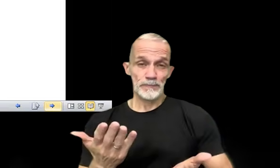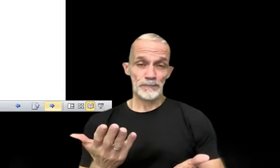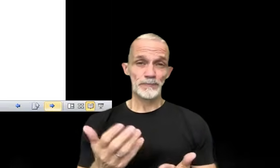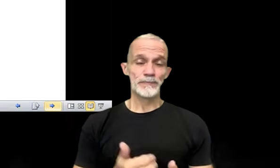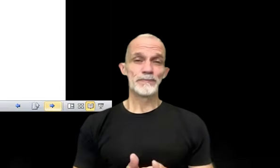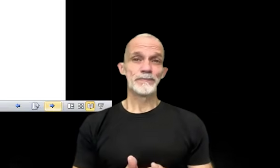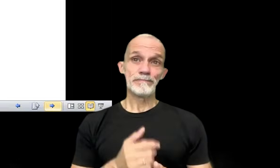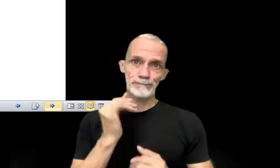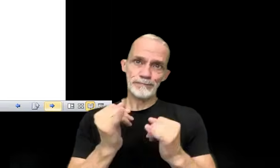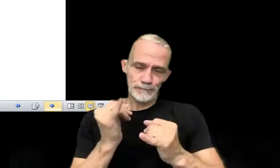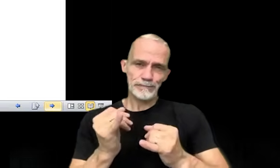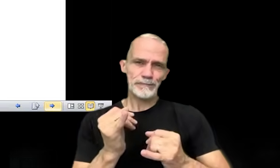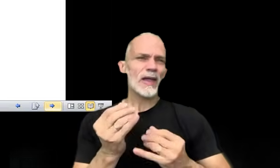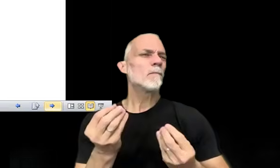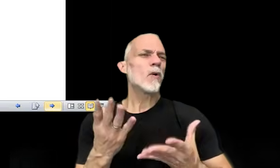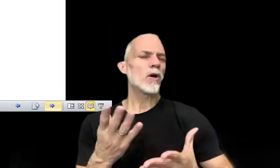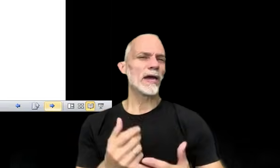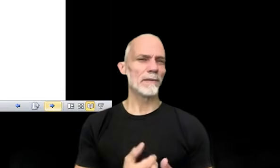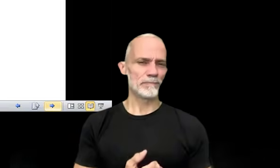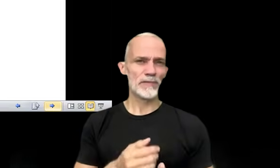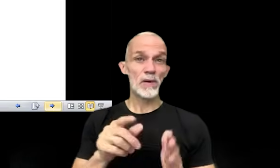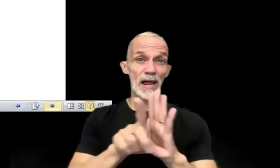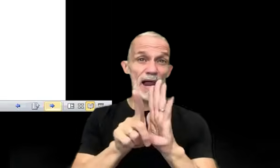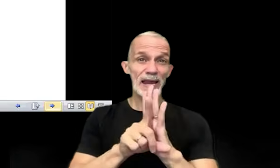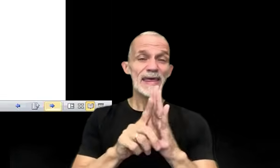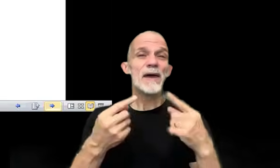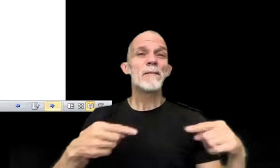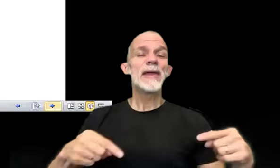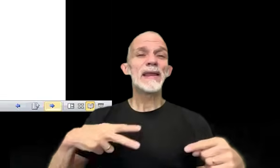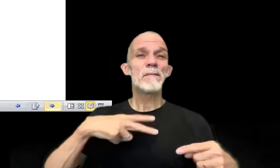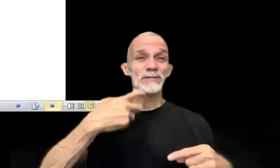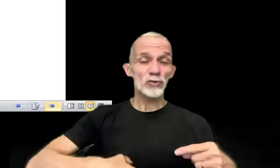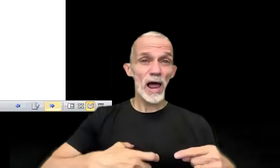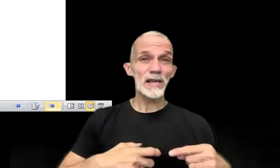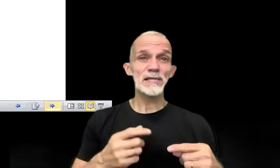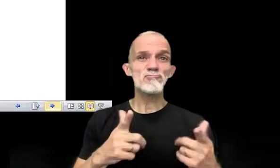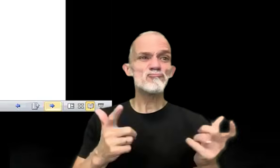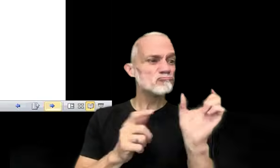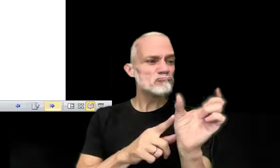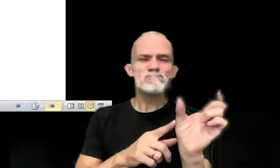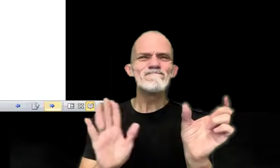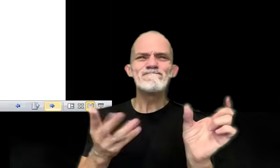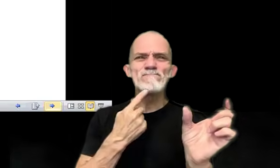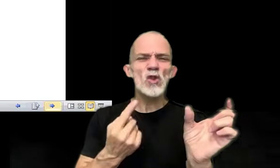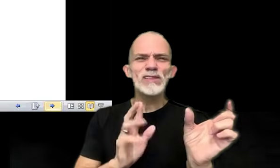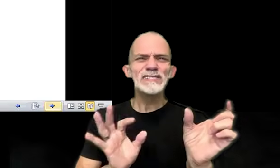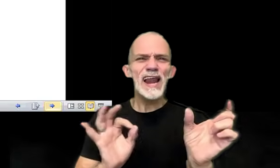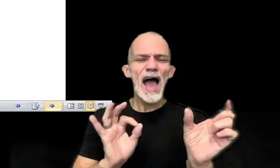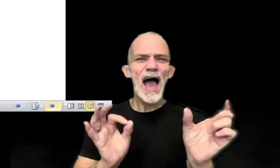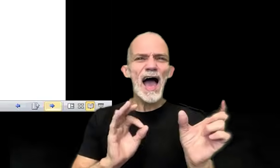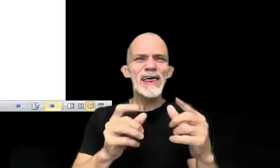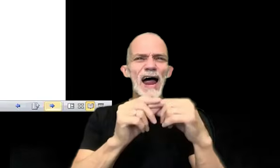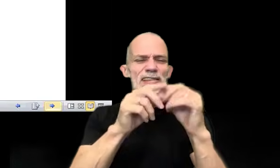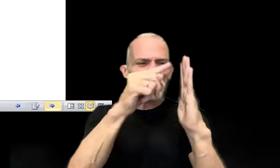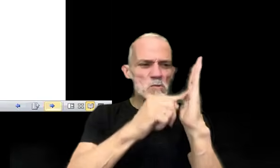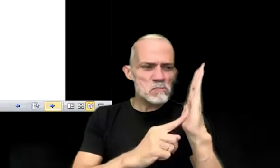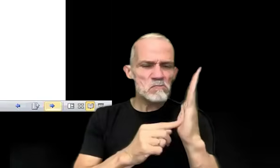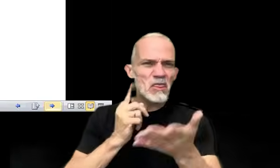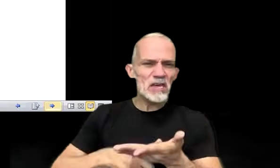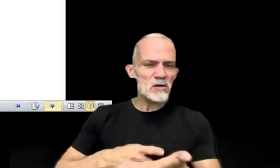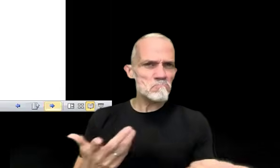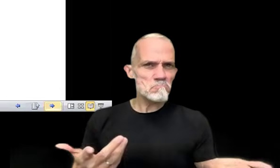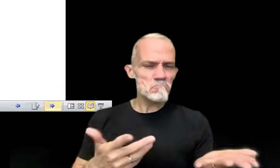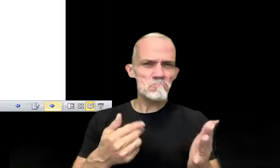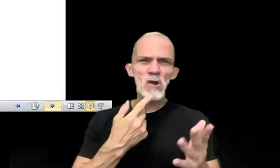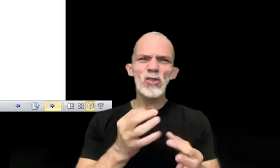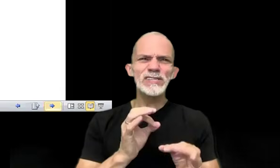hace referencia a estos artículos porque la Ley de Bienes Personales no tiene definido, ni en su articulado ni en el